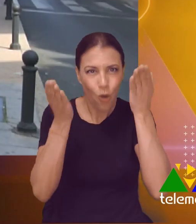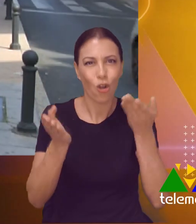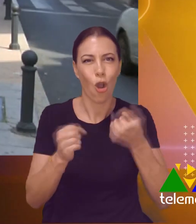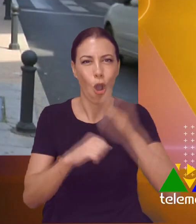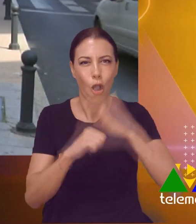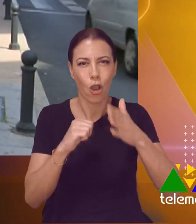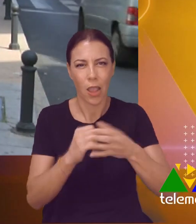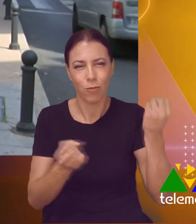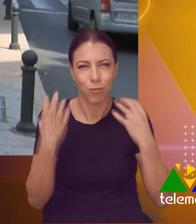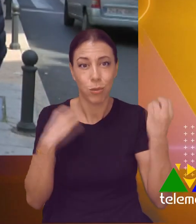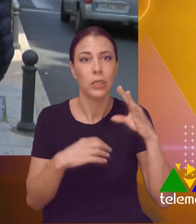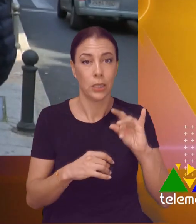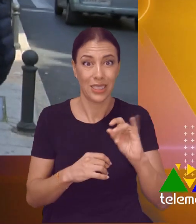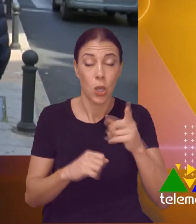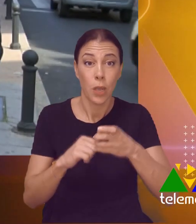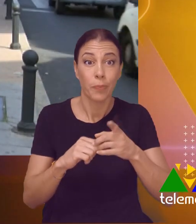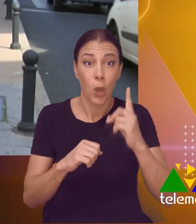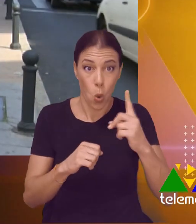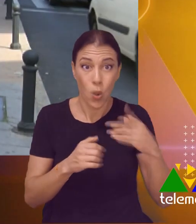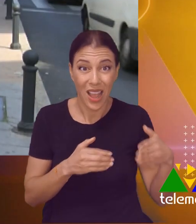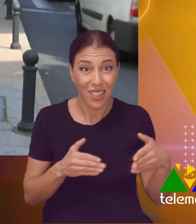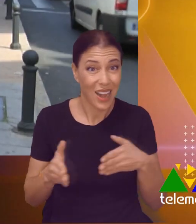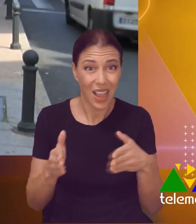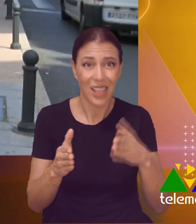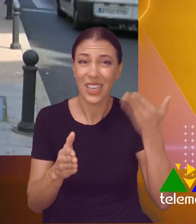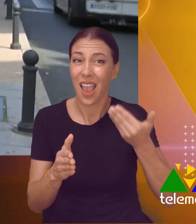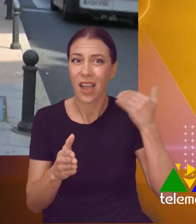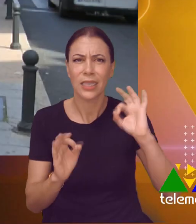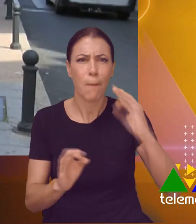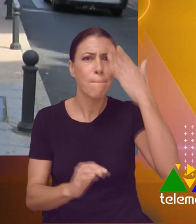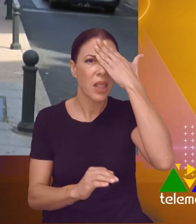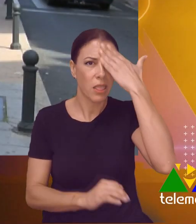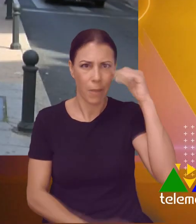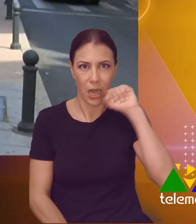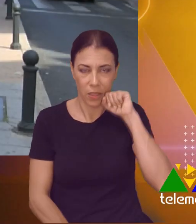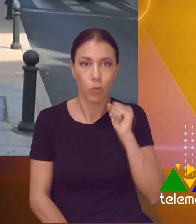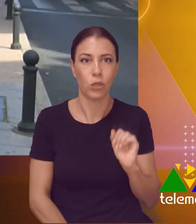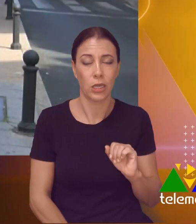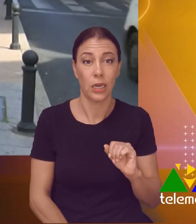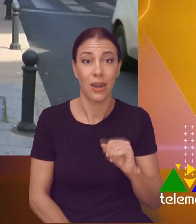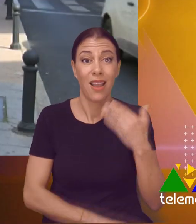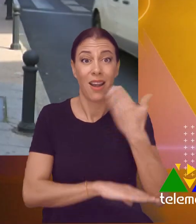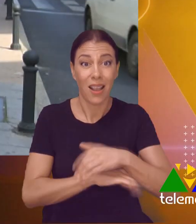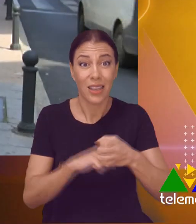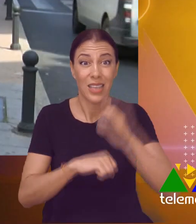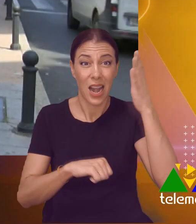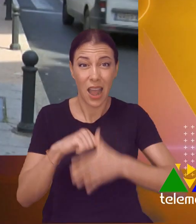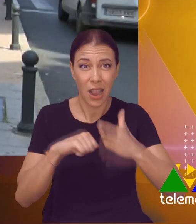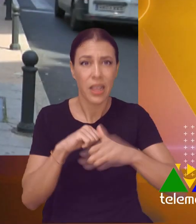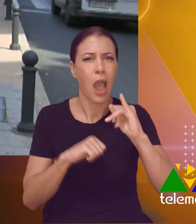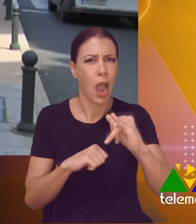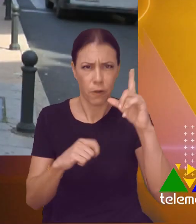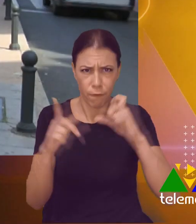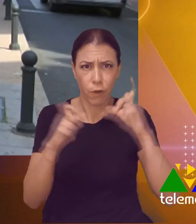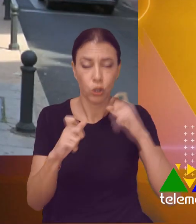de las calles principales de Motril, es decir, en la calle de Las Cañas hay fotos, bueno, yo la conocí